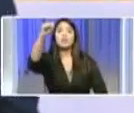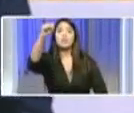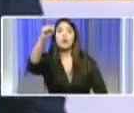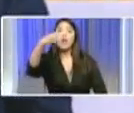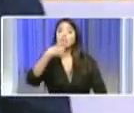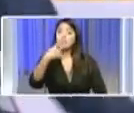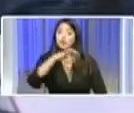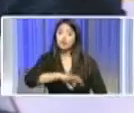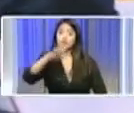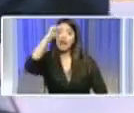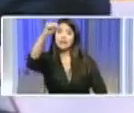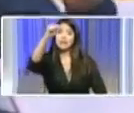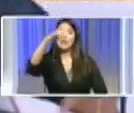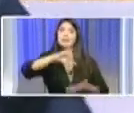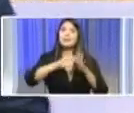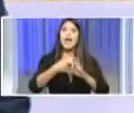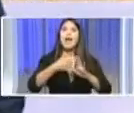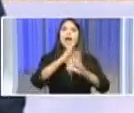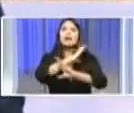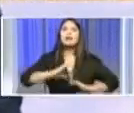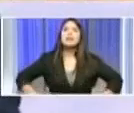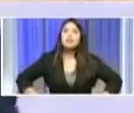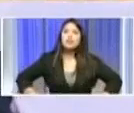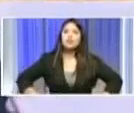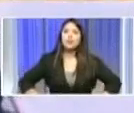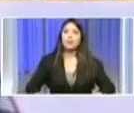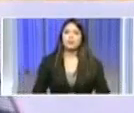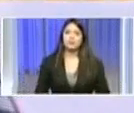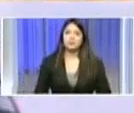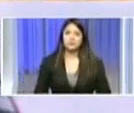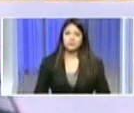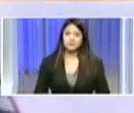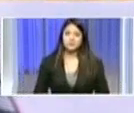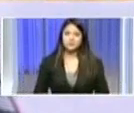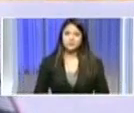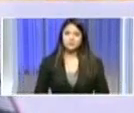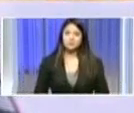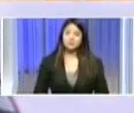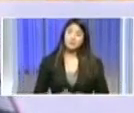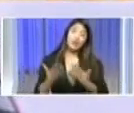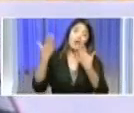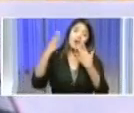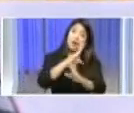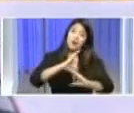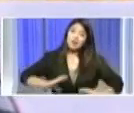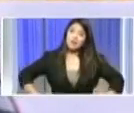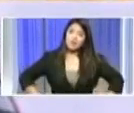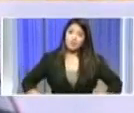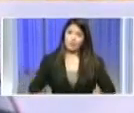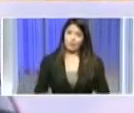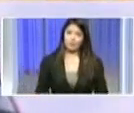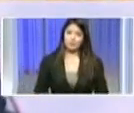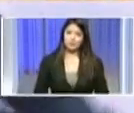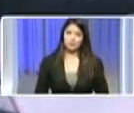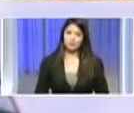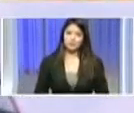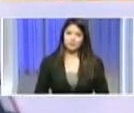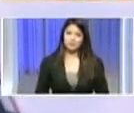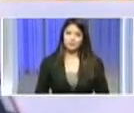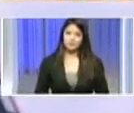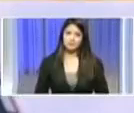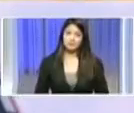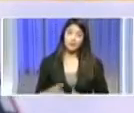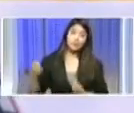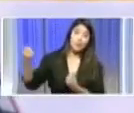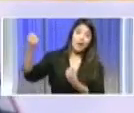digo socialismo, digo Cristo Redentor, nuestro Cristo Redentor, que nos ha